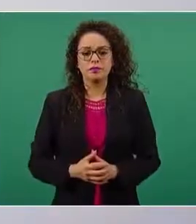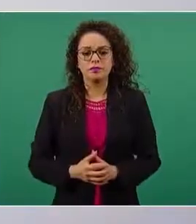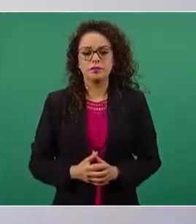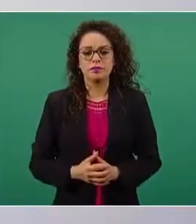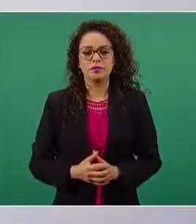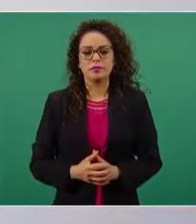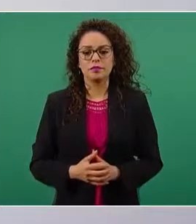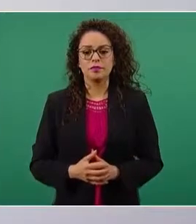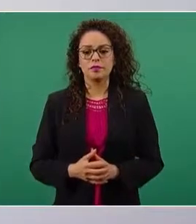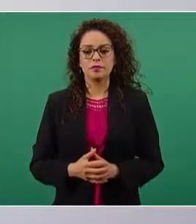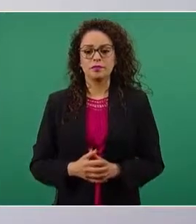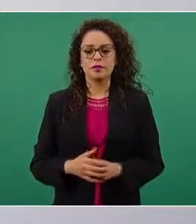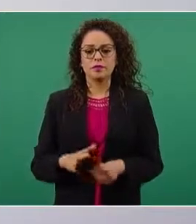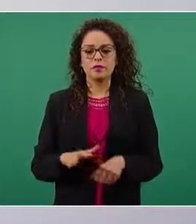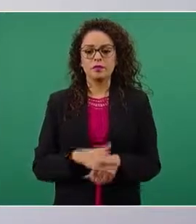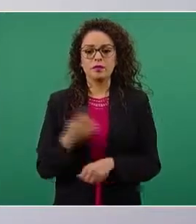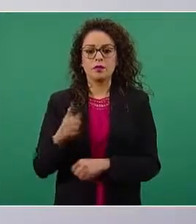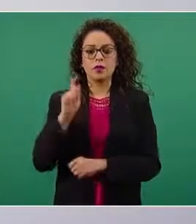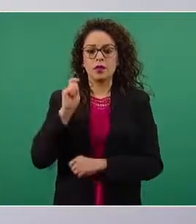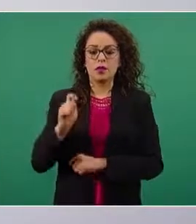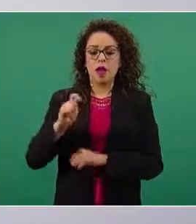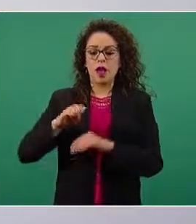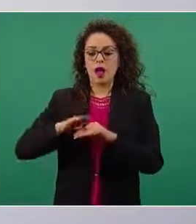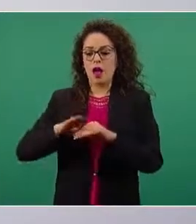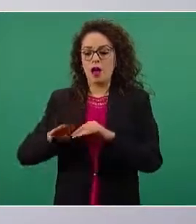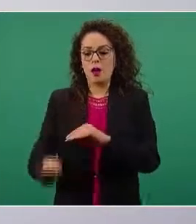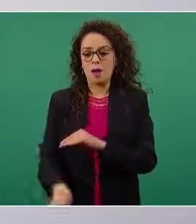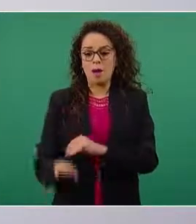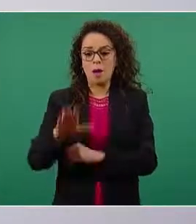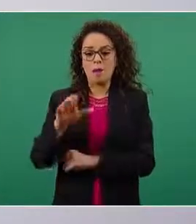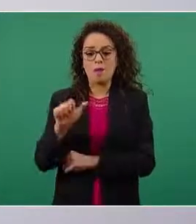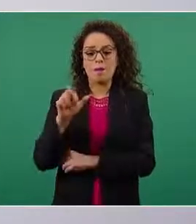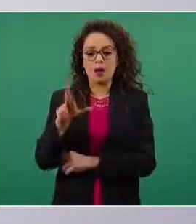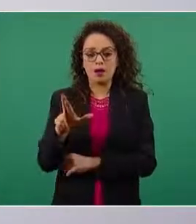del nivel del mar que está